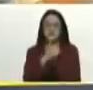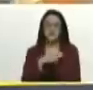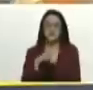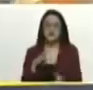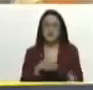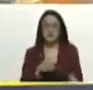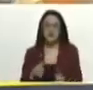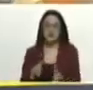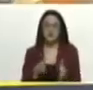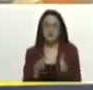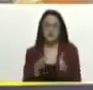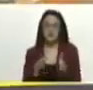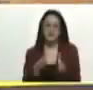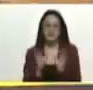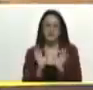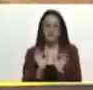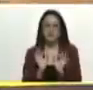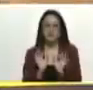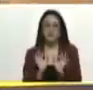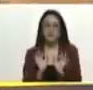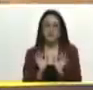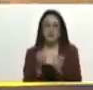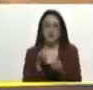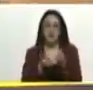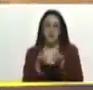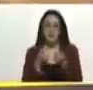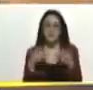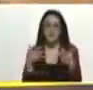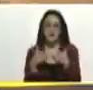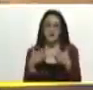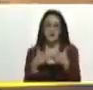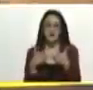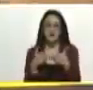de establecer una economía de guerra,